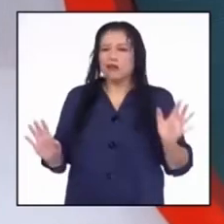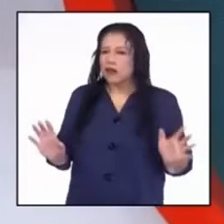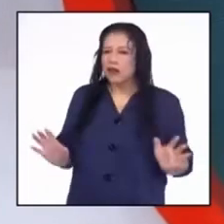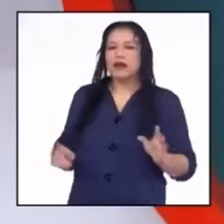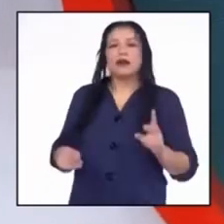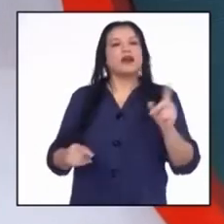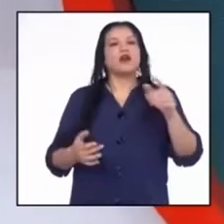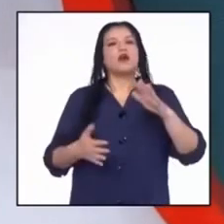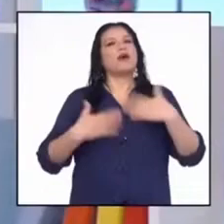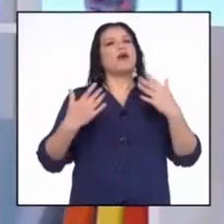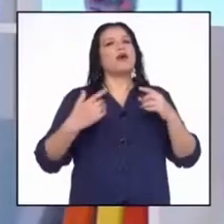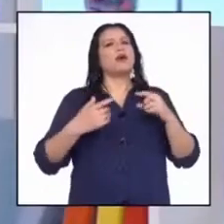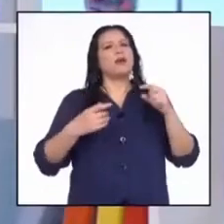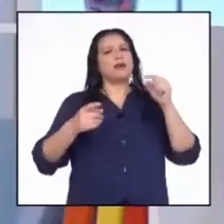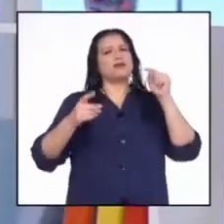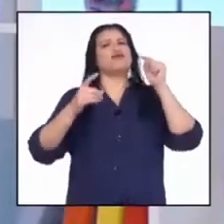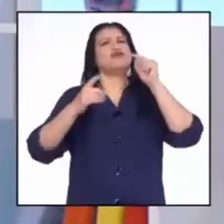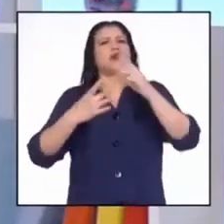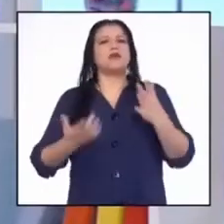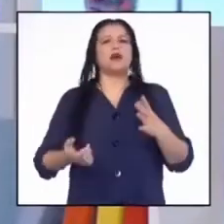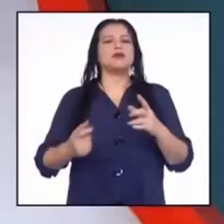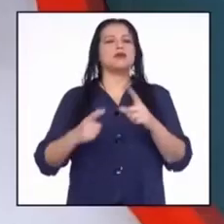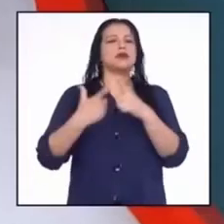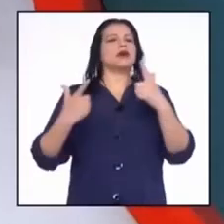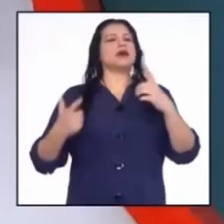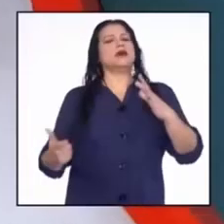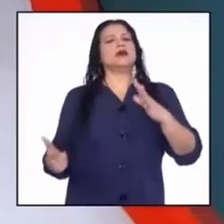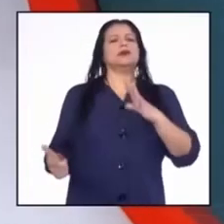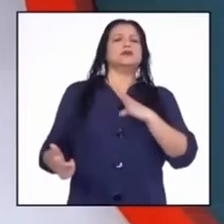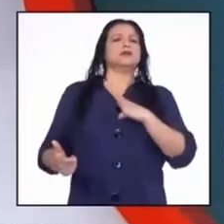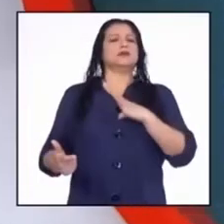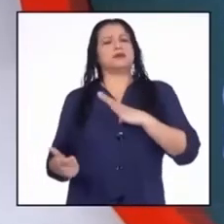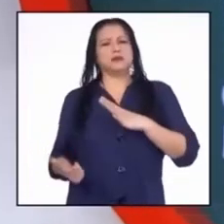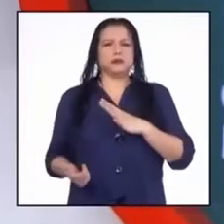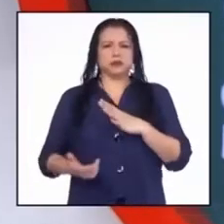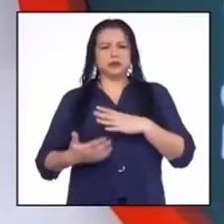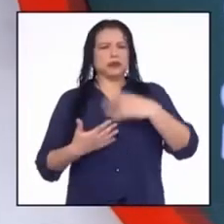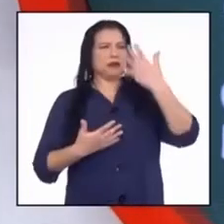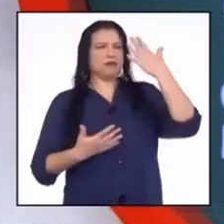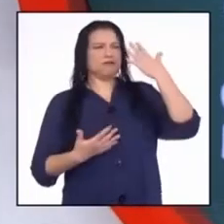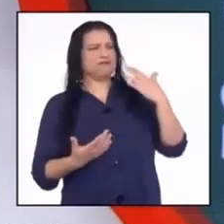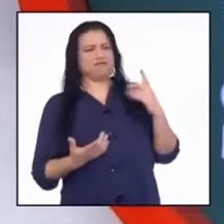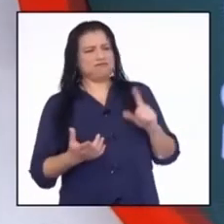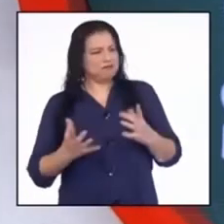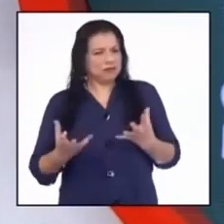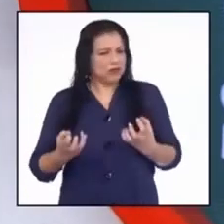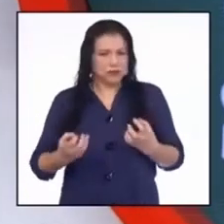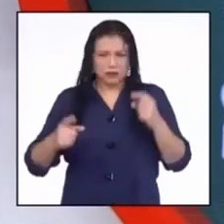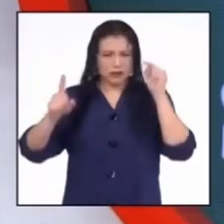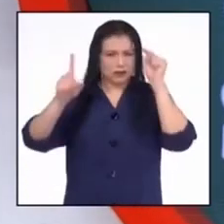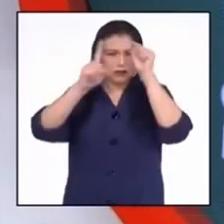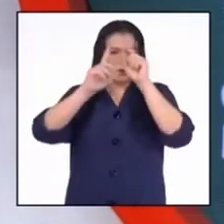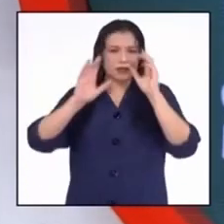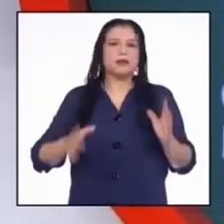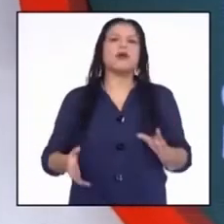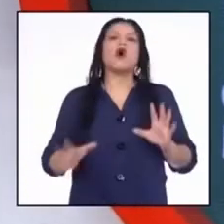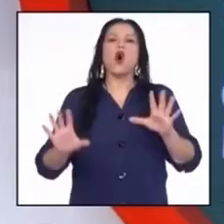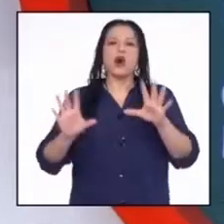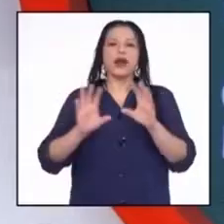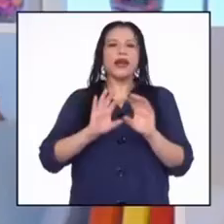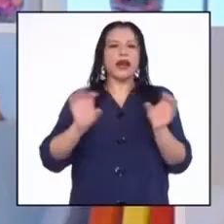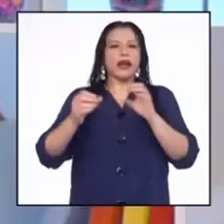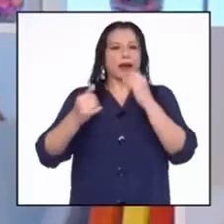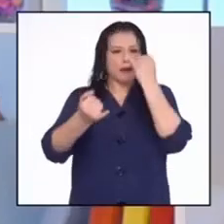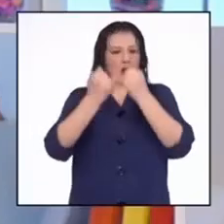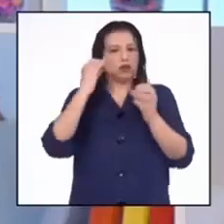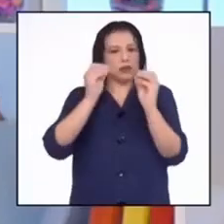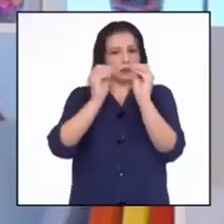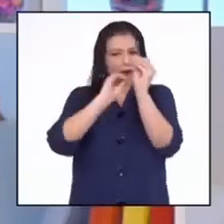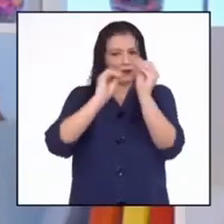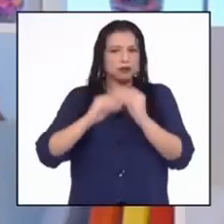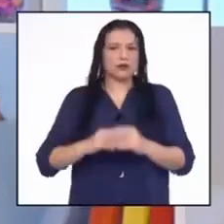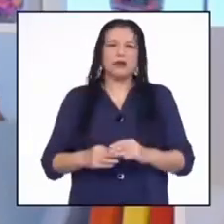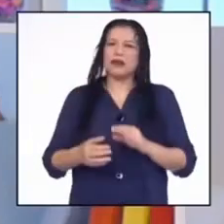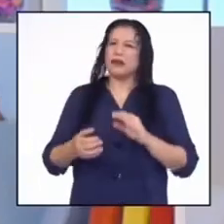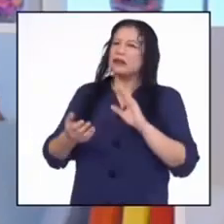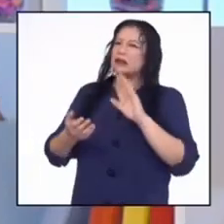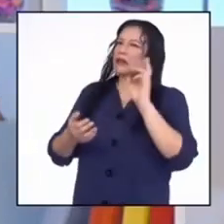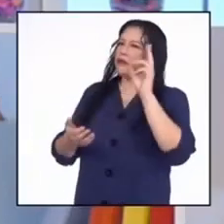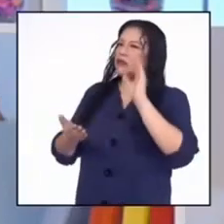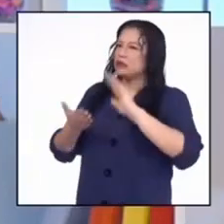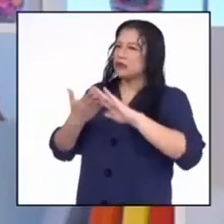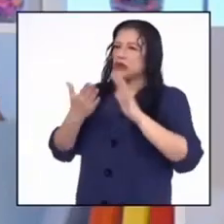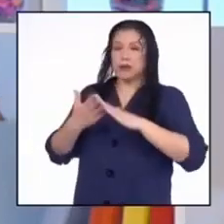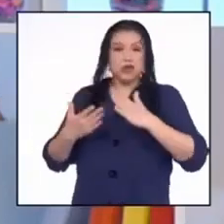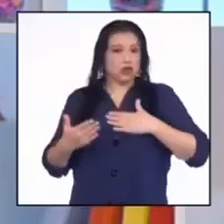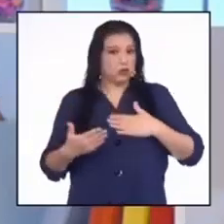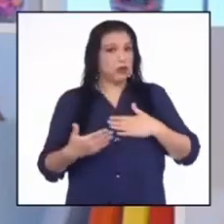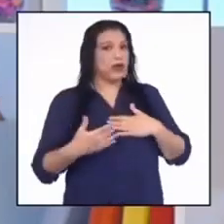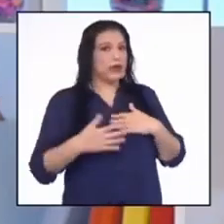al extremo de una formalidad que mi texto no ha pretendido tener. Ok, haré mi última corrección. Profesora, disculpe, yo voy a ir